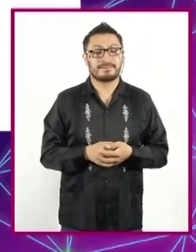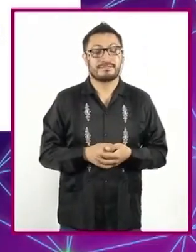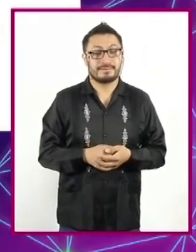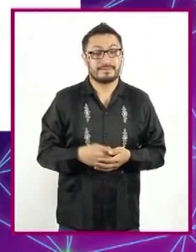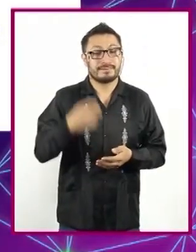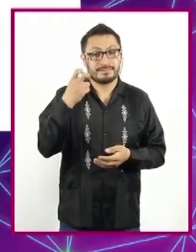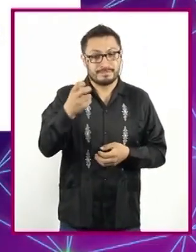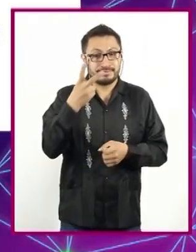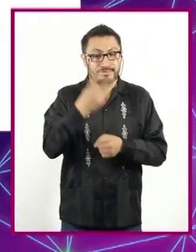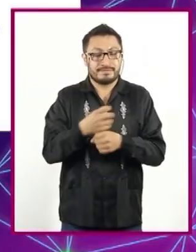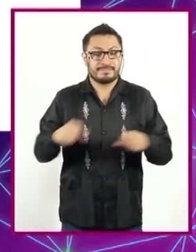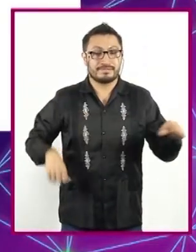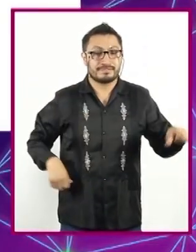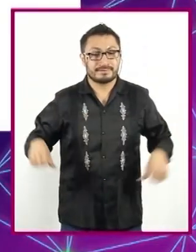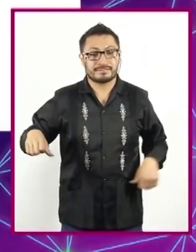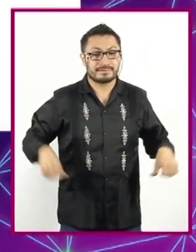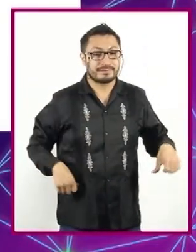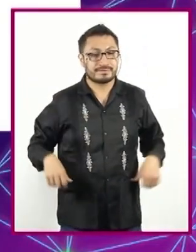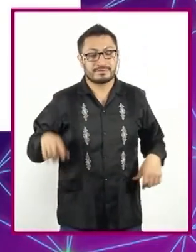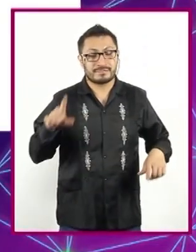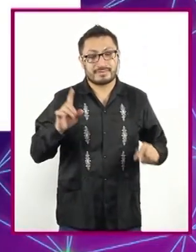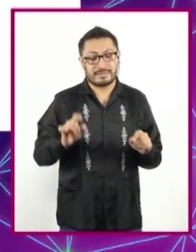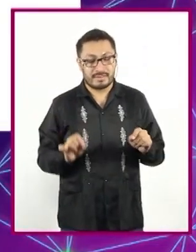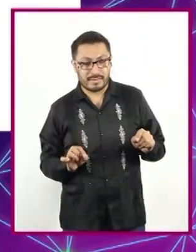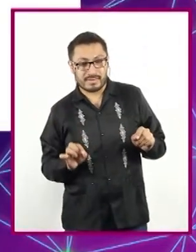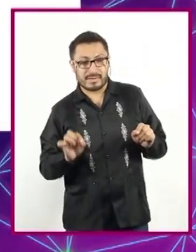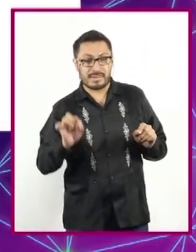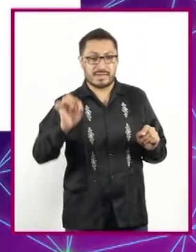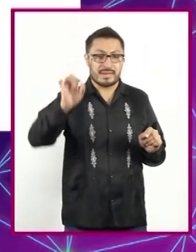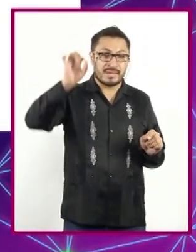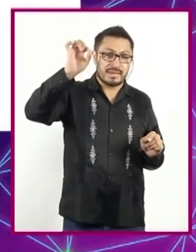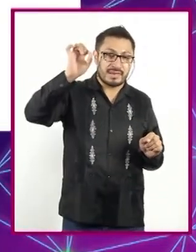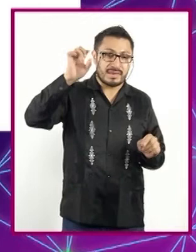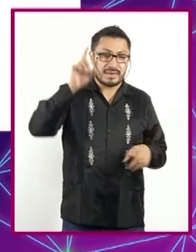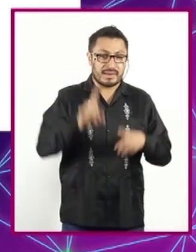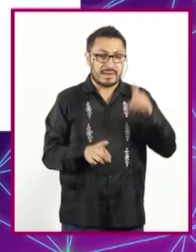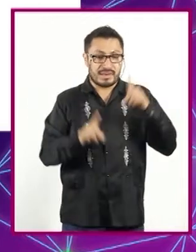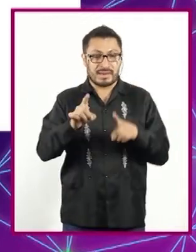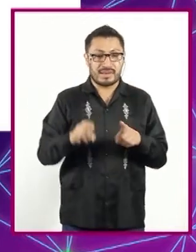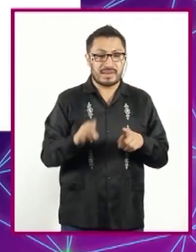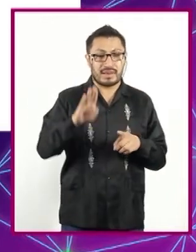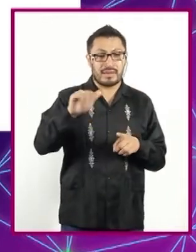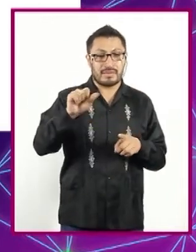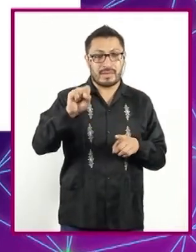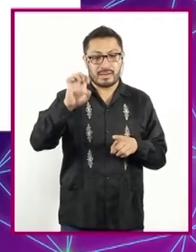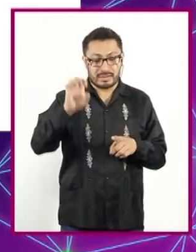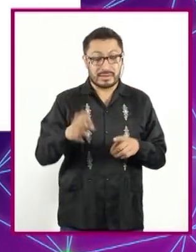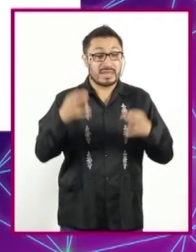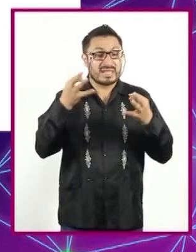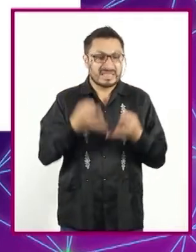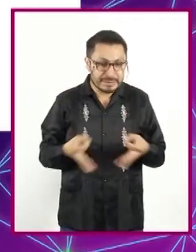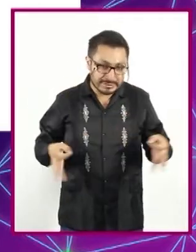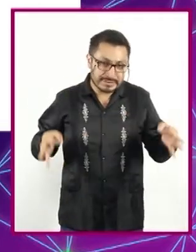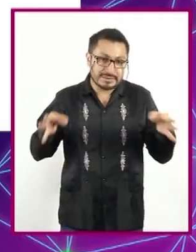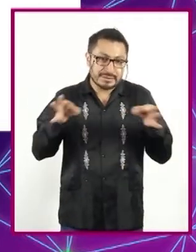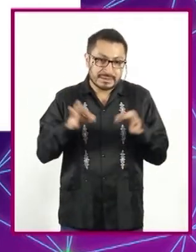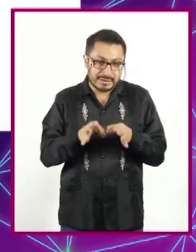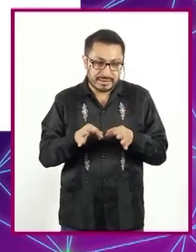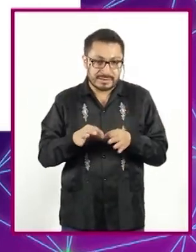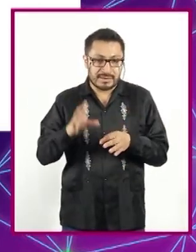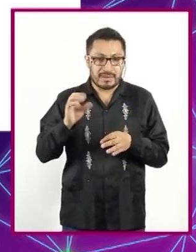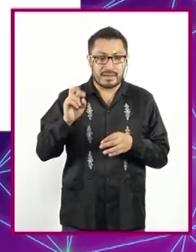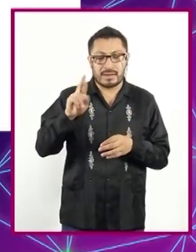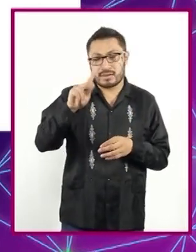Para esta segunda actividad se inclina el plano de corte de acuerdo con la base. Es importante que el